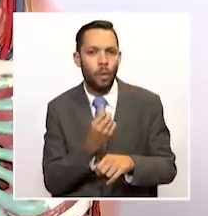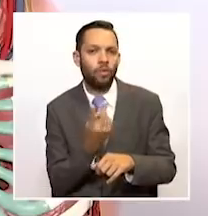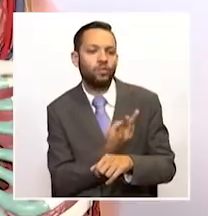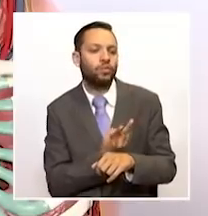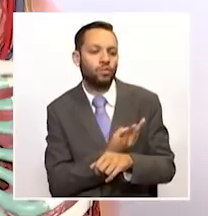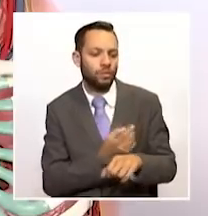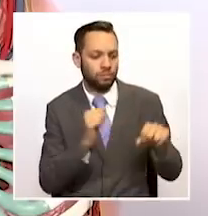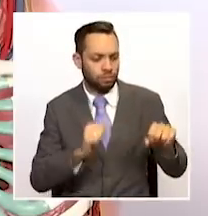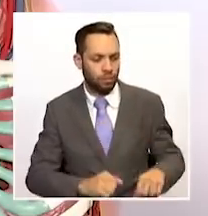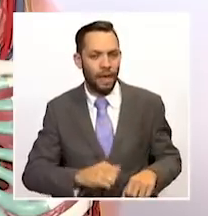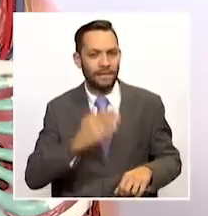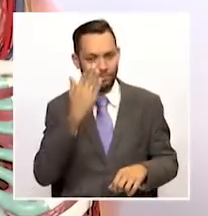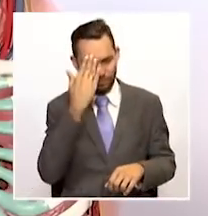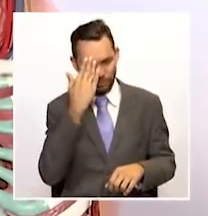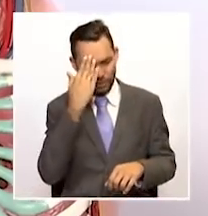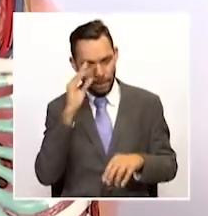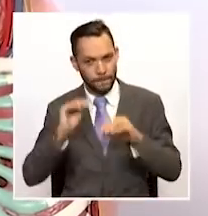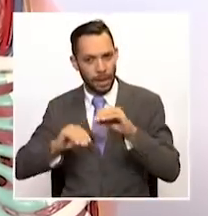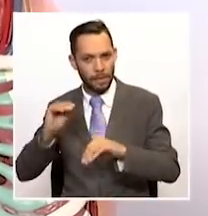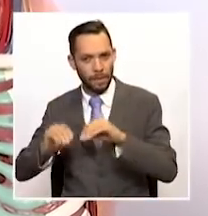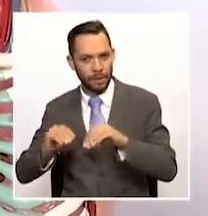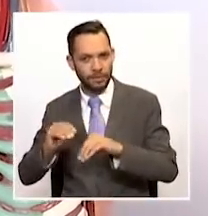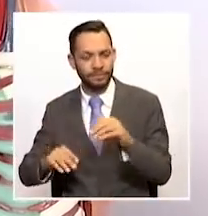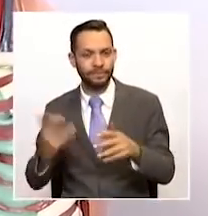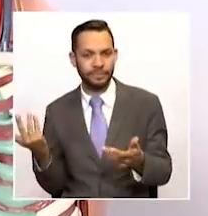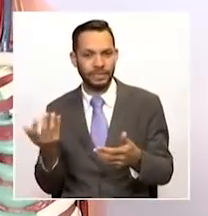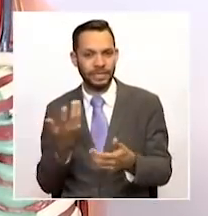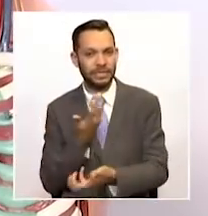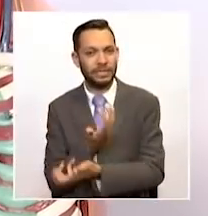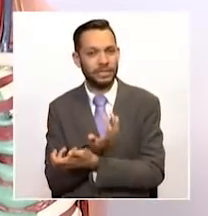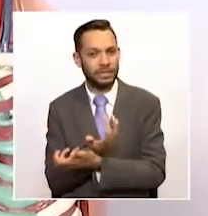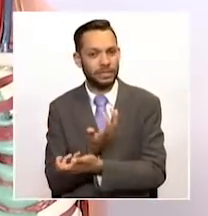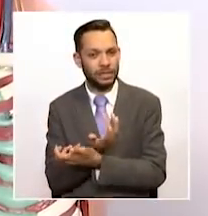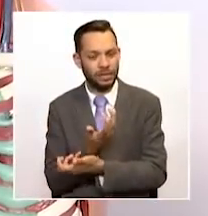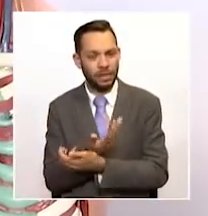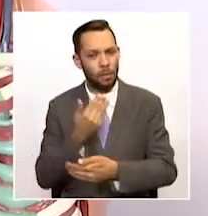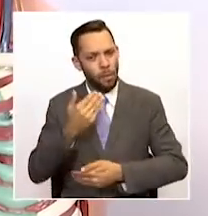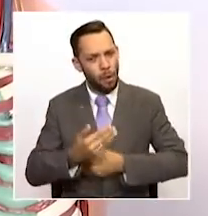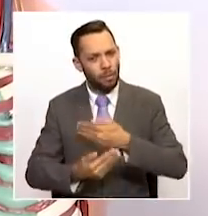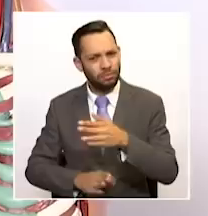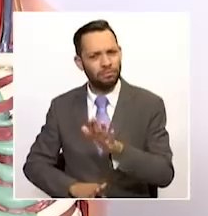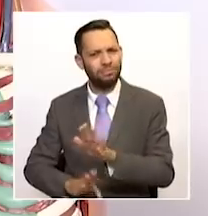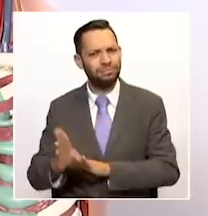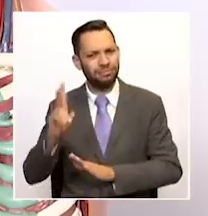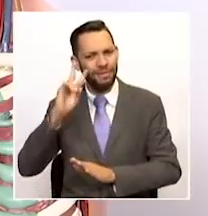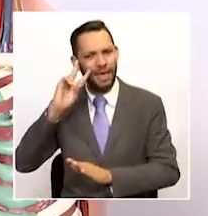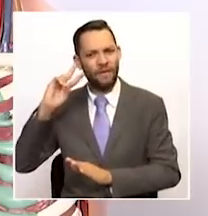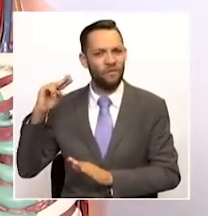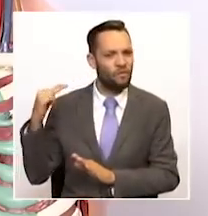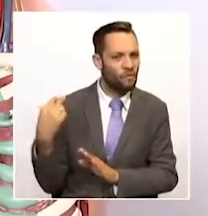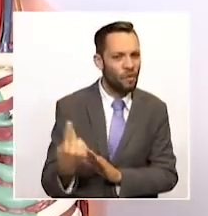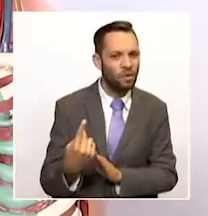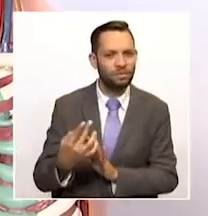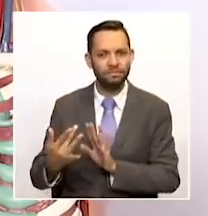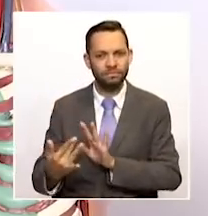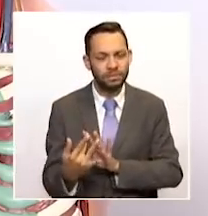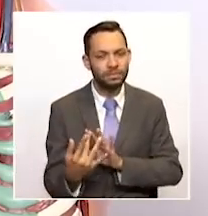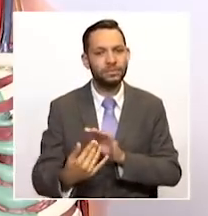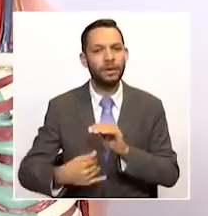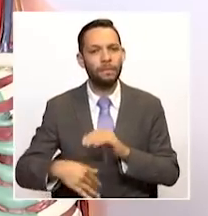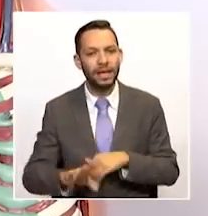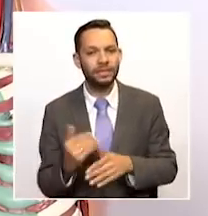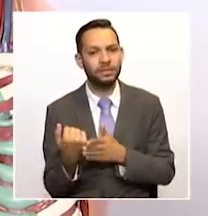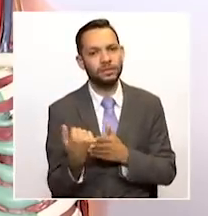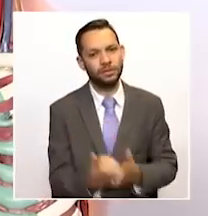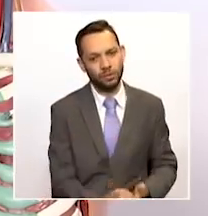la la ciencia médica del laboratorio avanza para uno poder correr a todo esto y poder determinar un